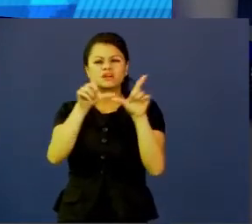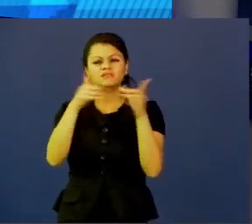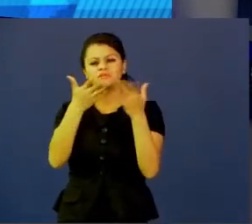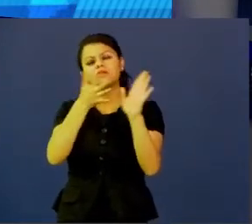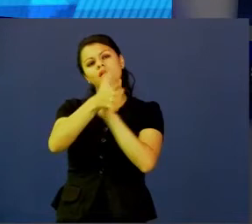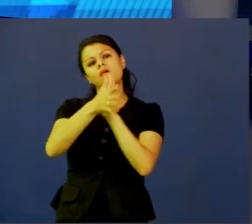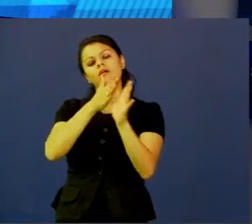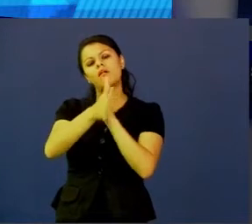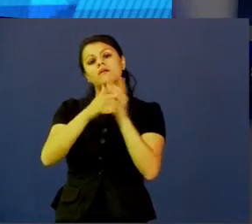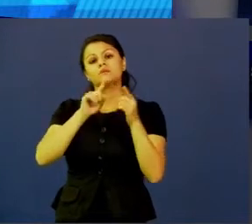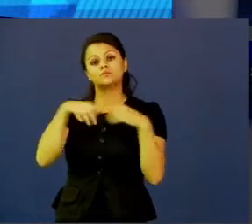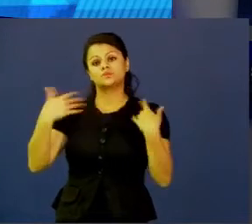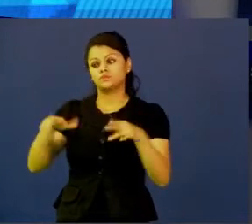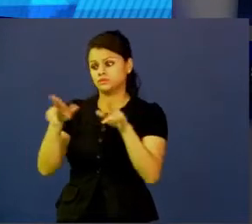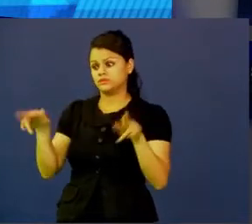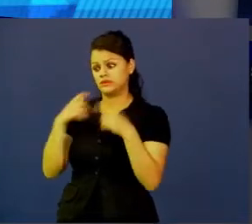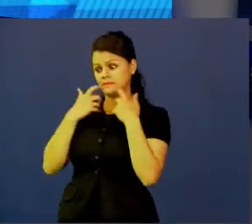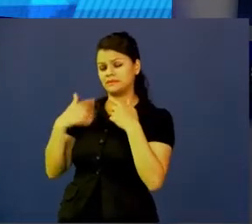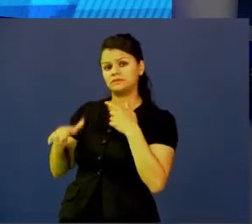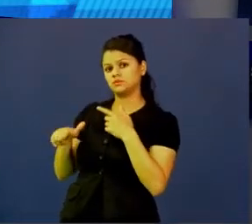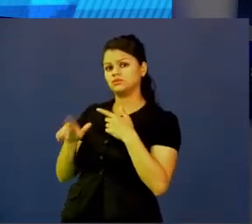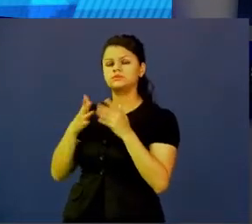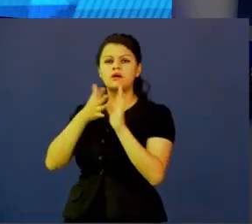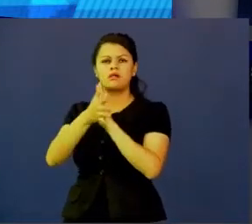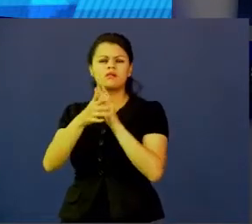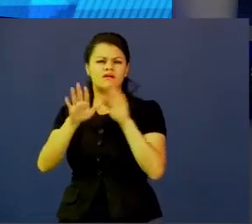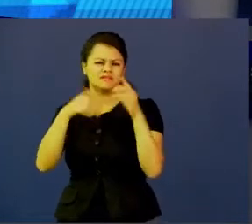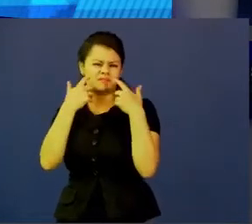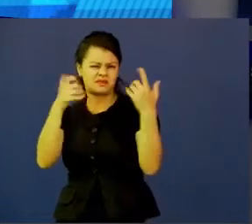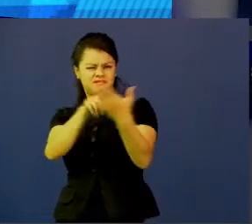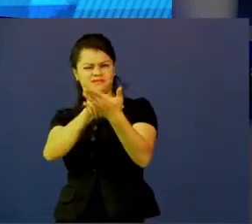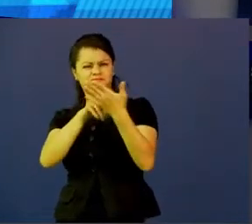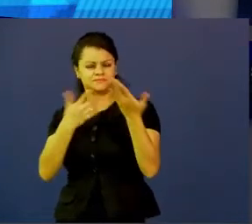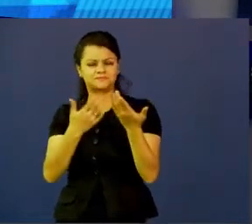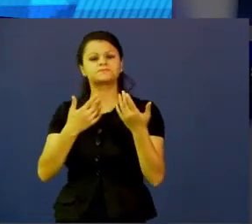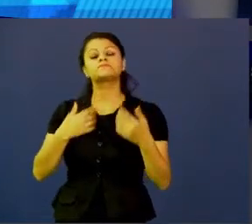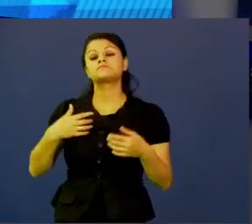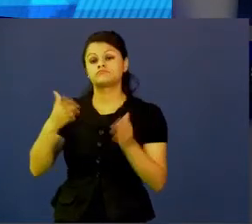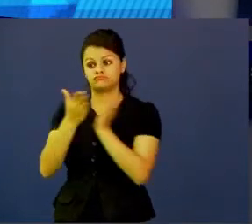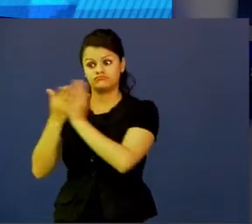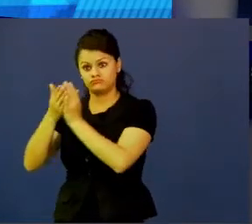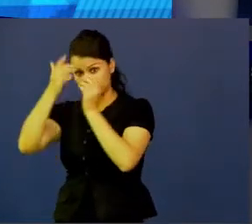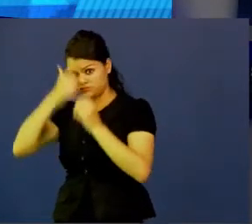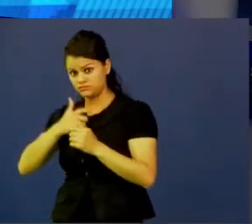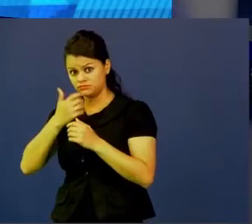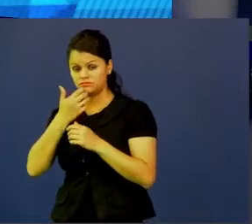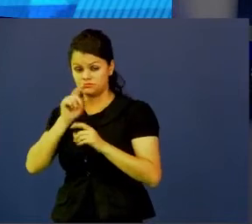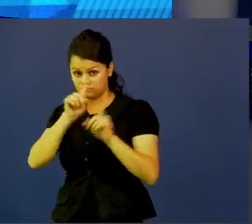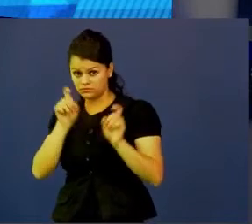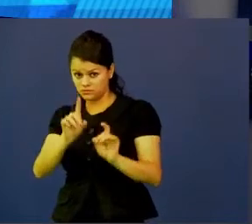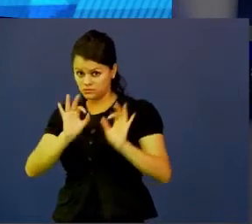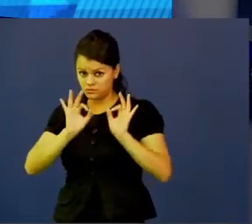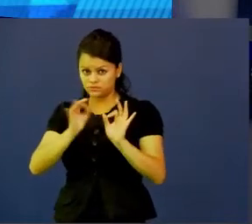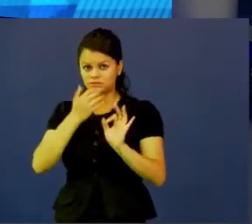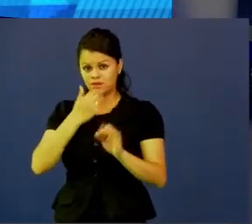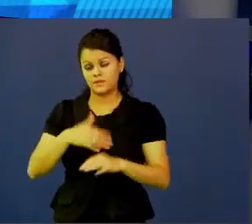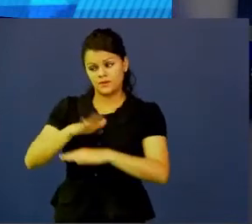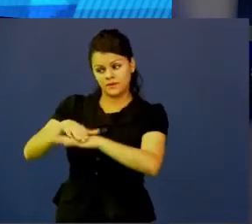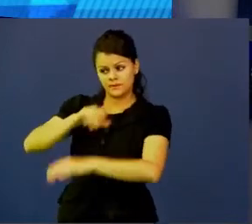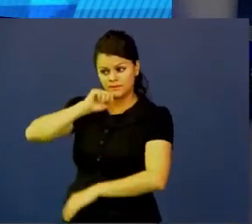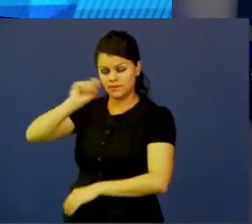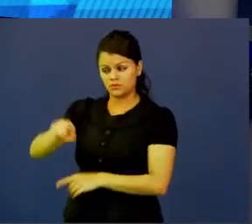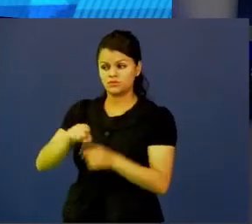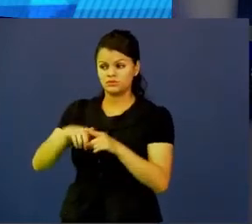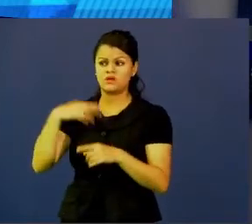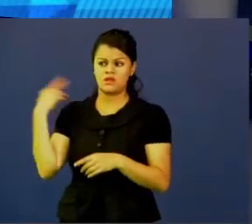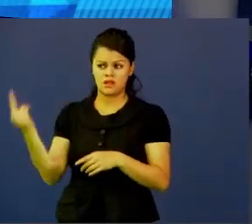es. Los estudios serios que se han hecho alrededor del ciberacoso, cuando han hecho bien la pregunta, es decir, que sea repetido, deliberado,